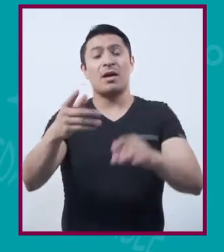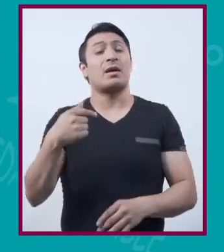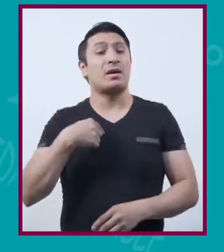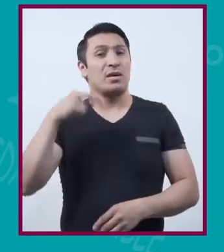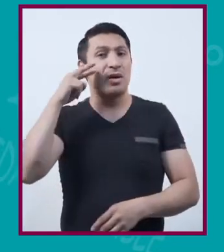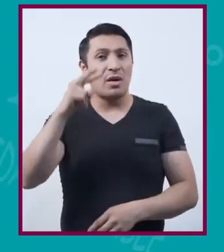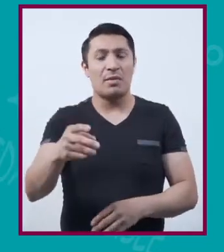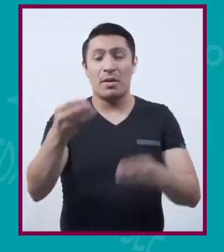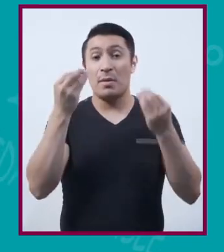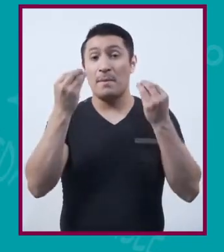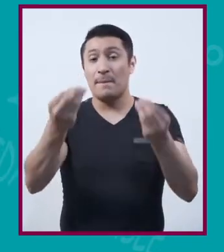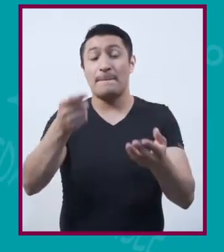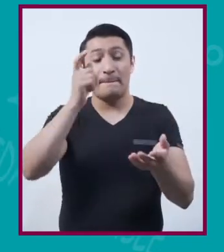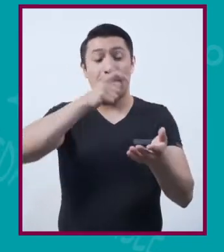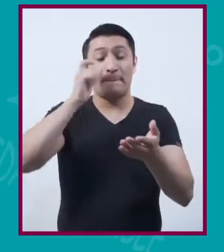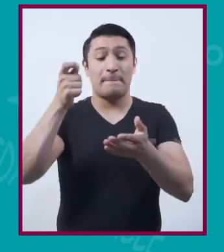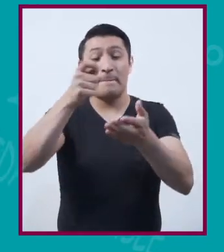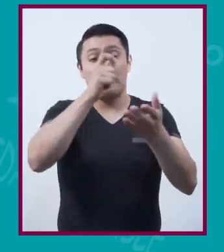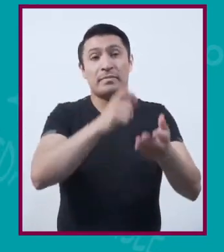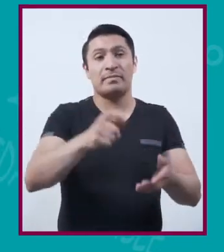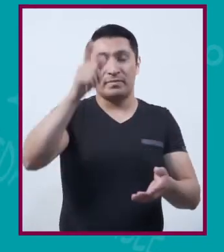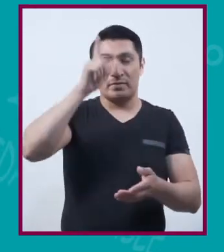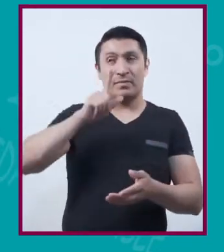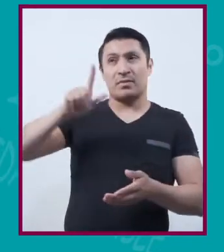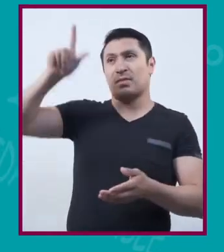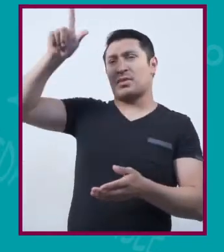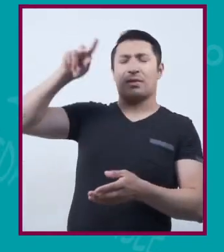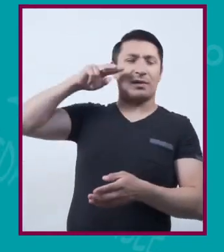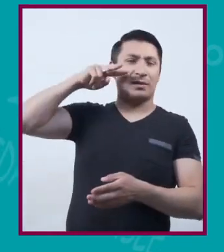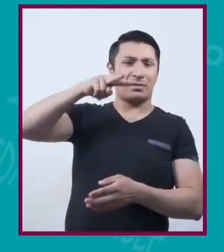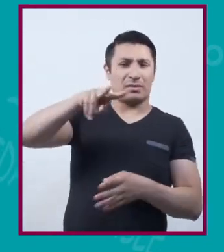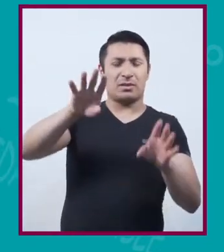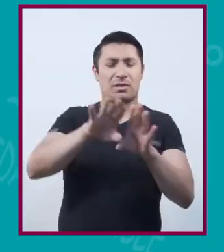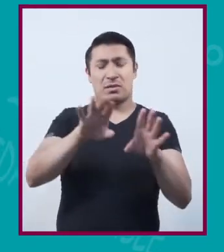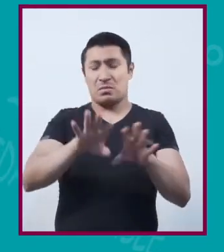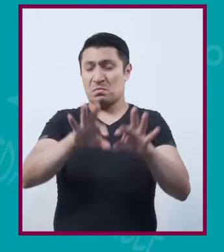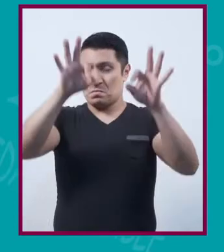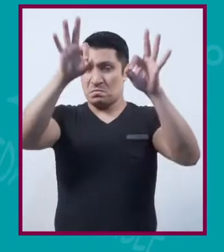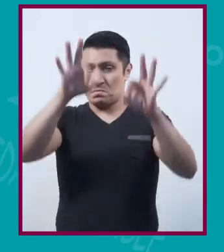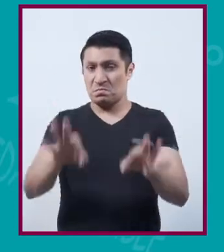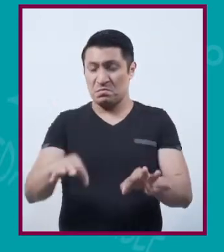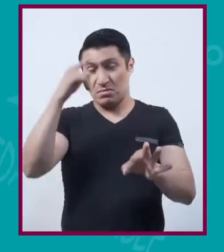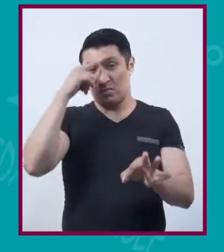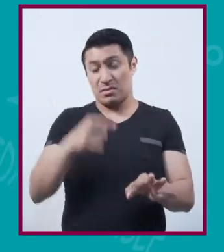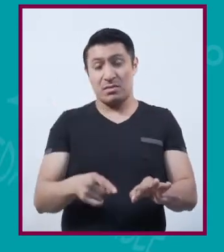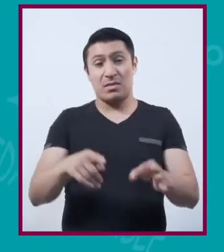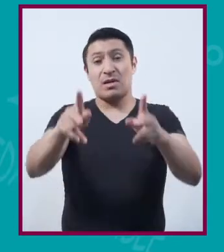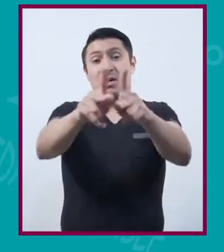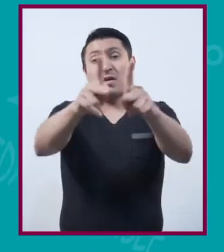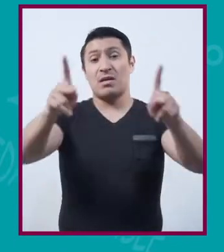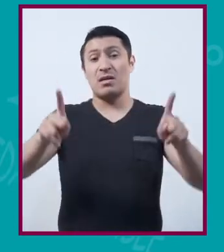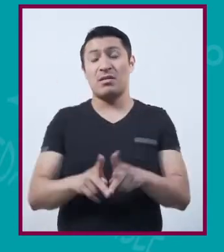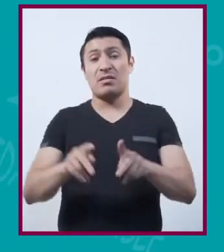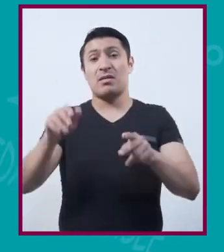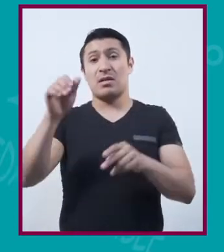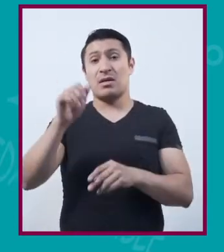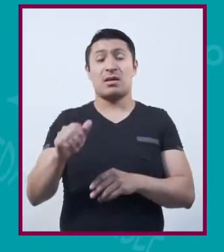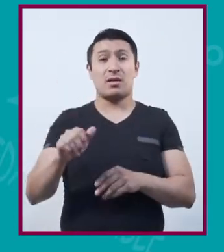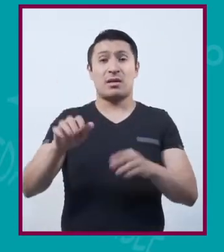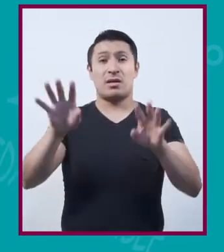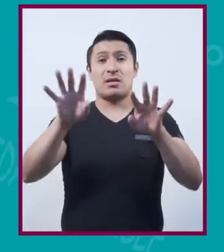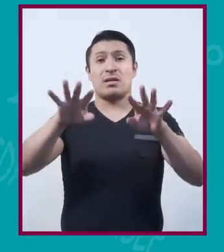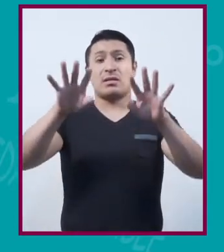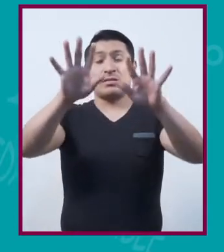varias maquetas y la luna se me hizo una forma muy propicia para la plaza del